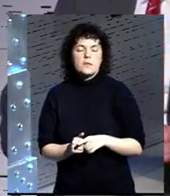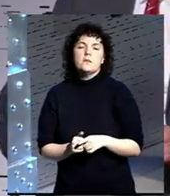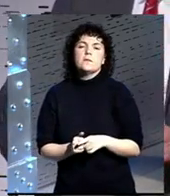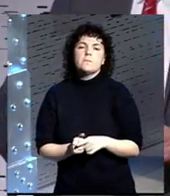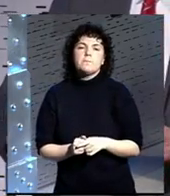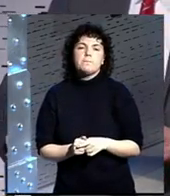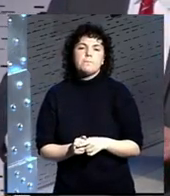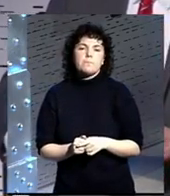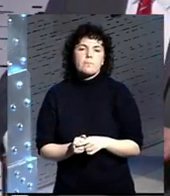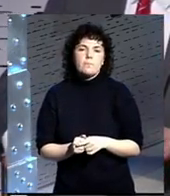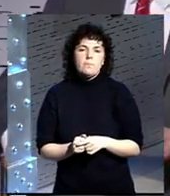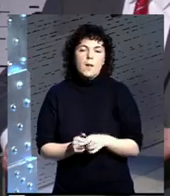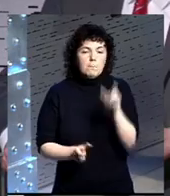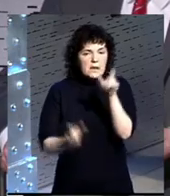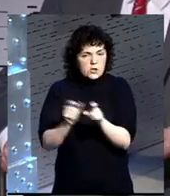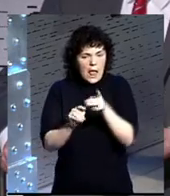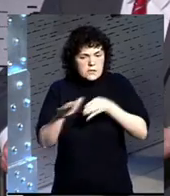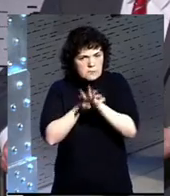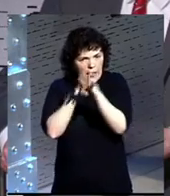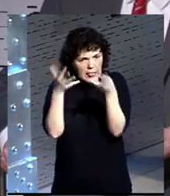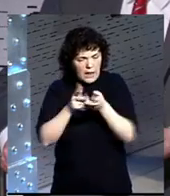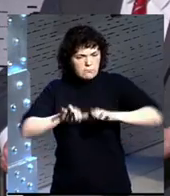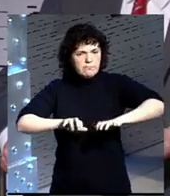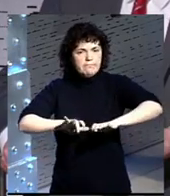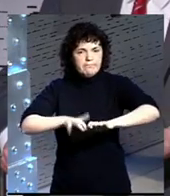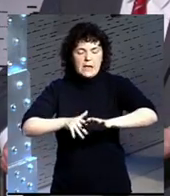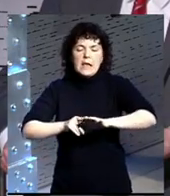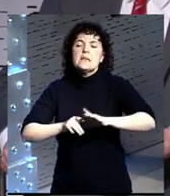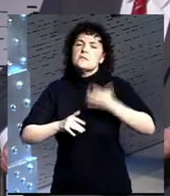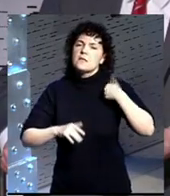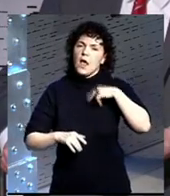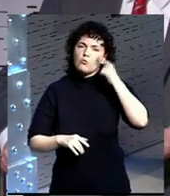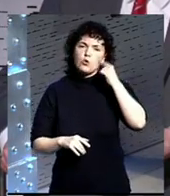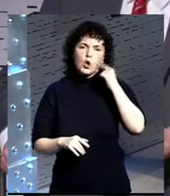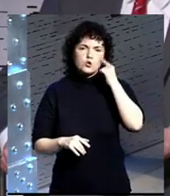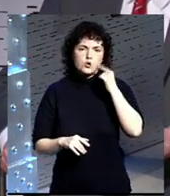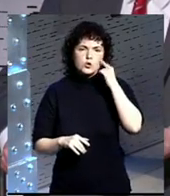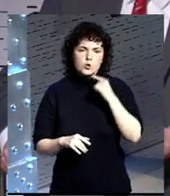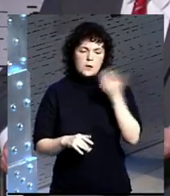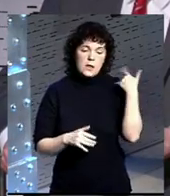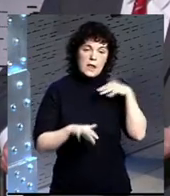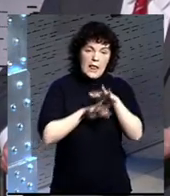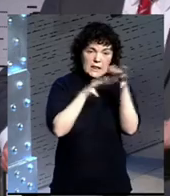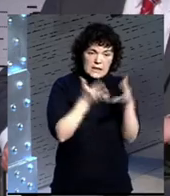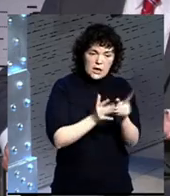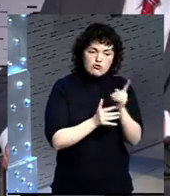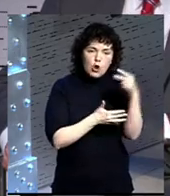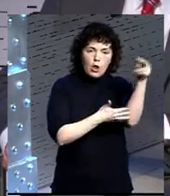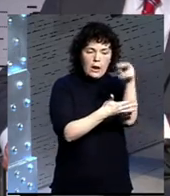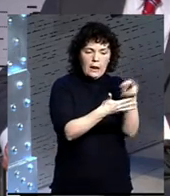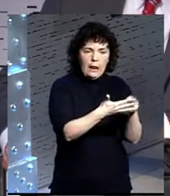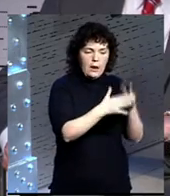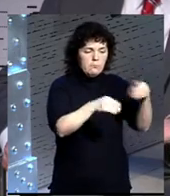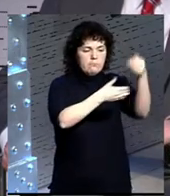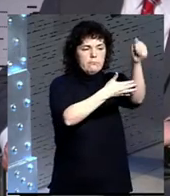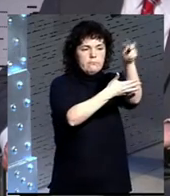los internautas, los usuarios de Internet, se están acostumbrando a pasar de una Internet de solo lectura, en la cual lo